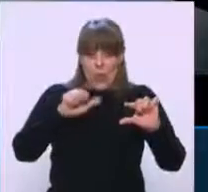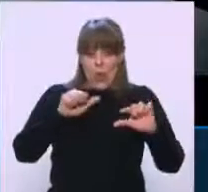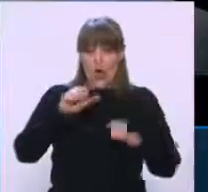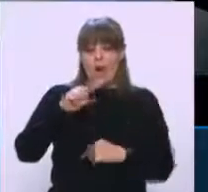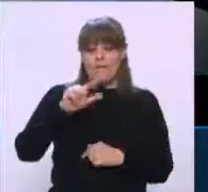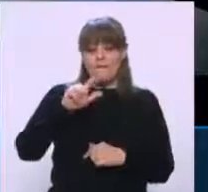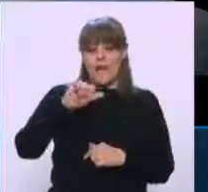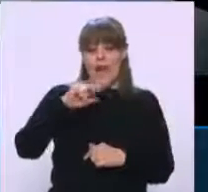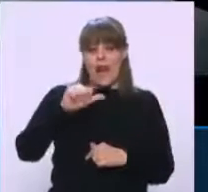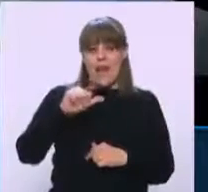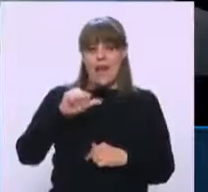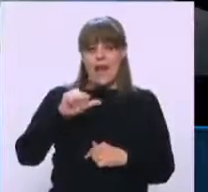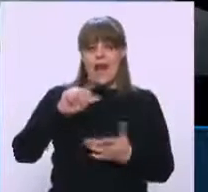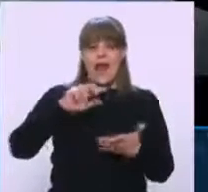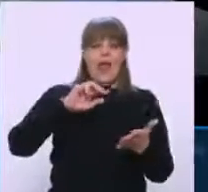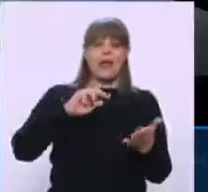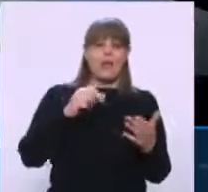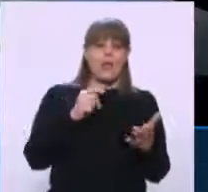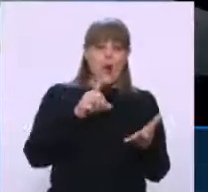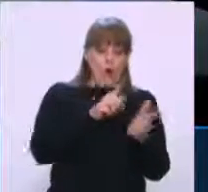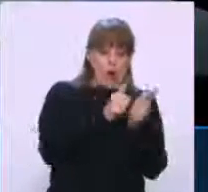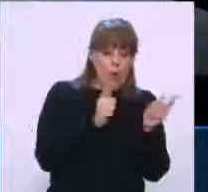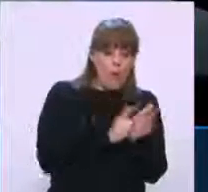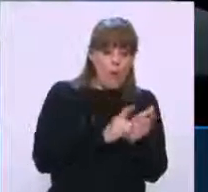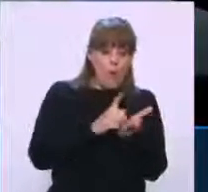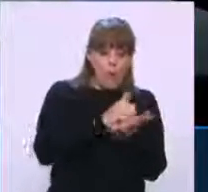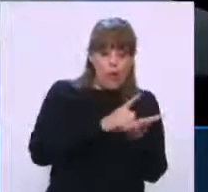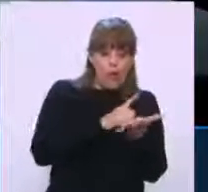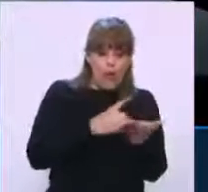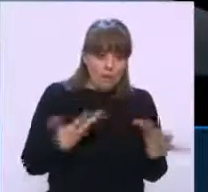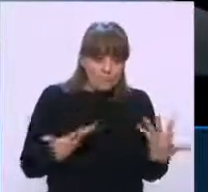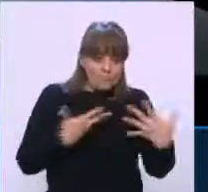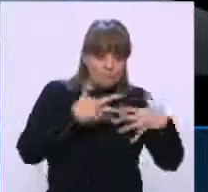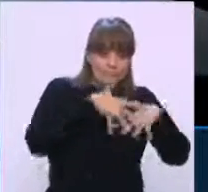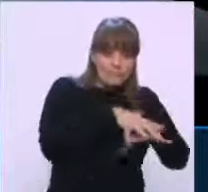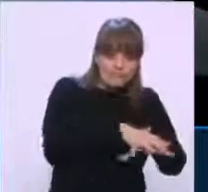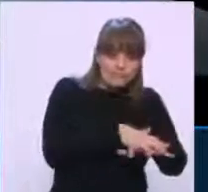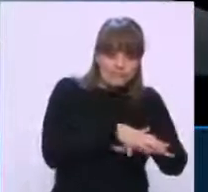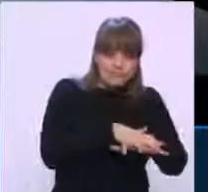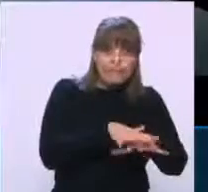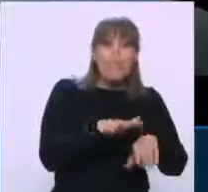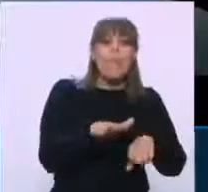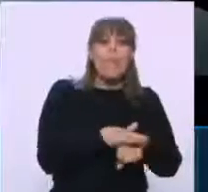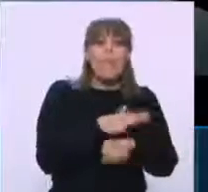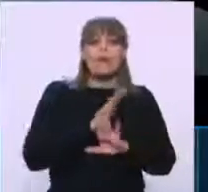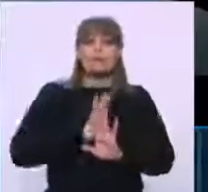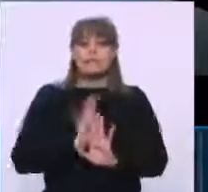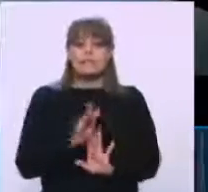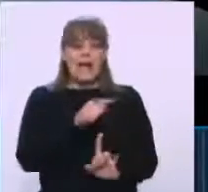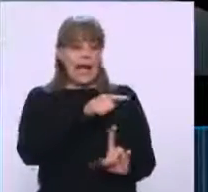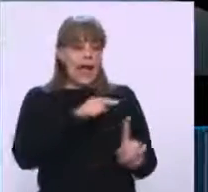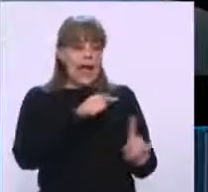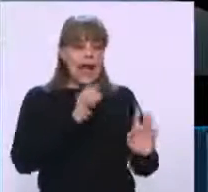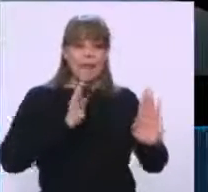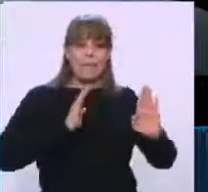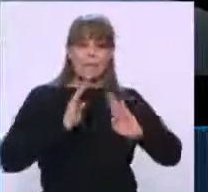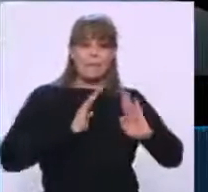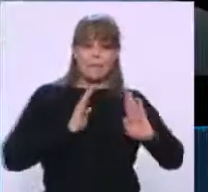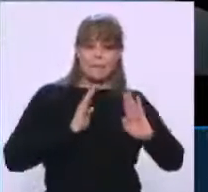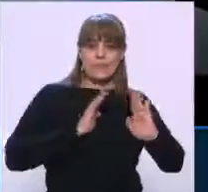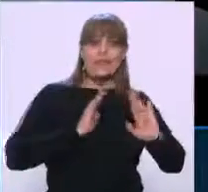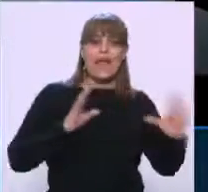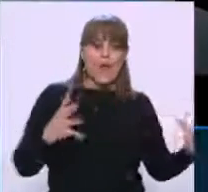resulta vinculado al narcotráfico después de conocerse la información del secretario de la Defensa de los contratos. Vinculado